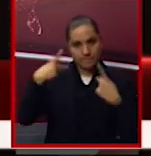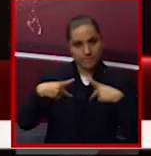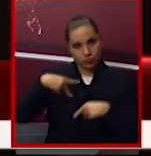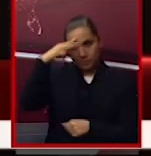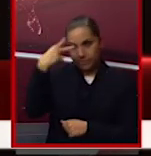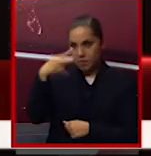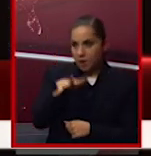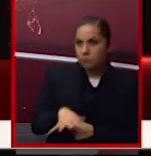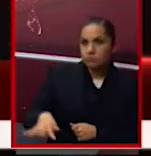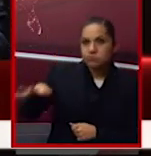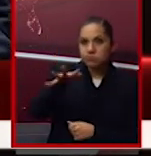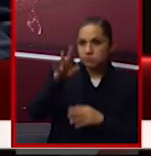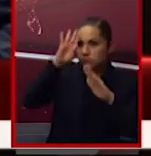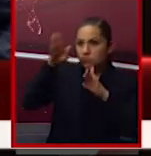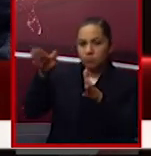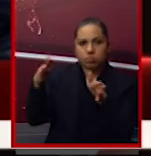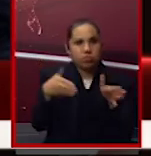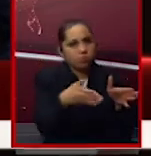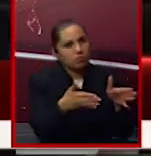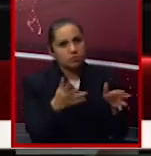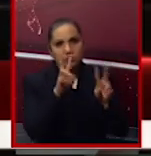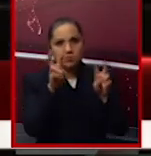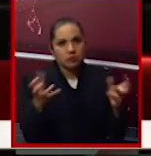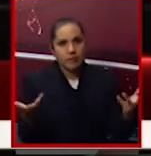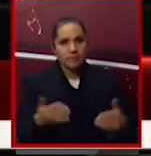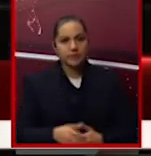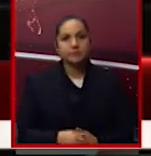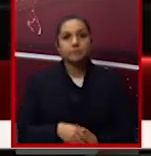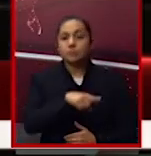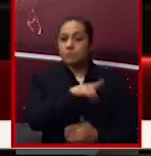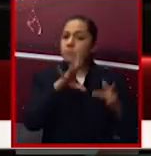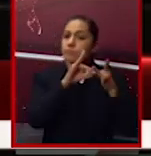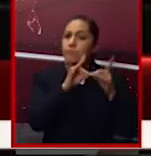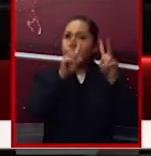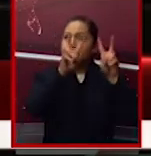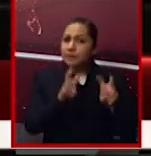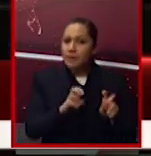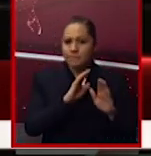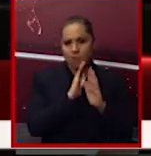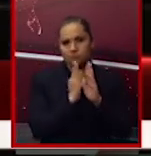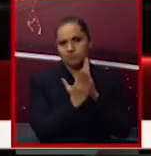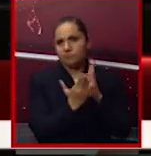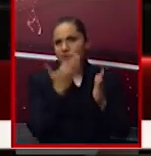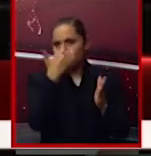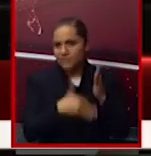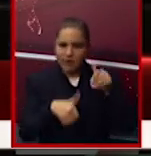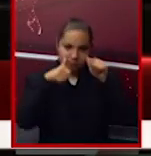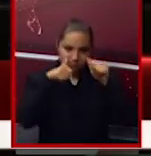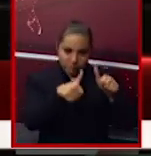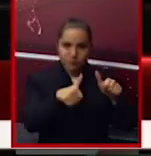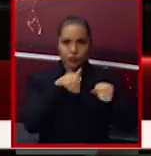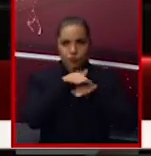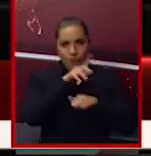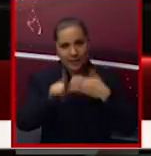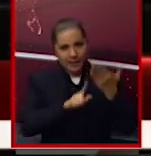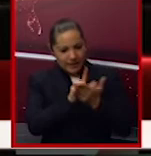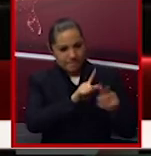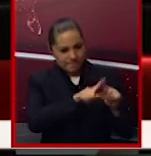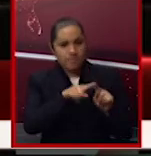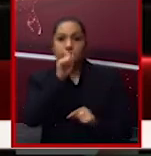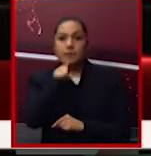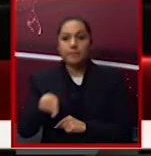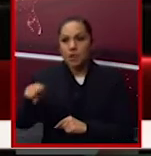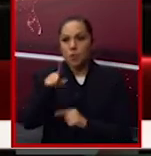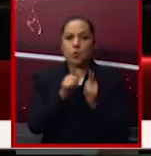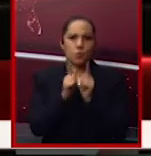a los mexicanos. Destacó temas pendientes en la agenda legislativa e indicó los puntos que Movimiento Ciudadano impulsará